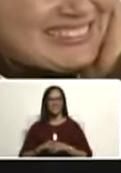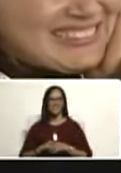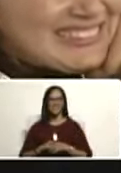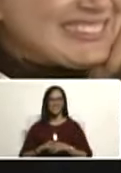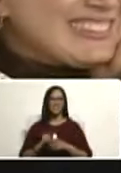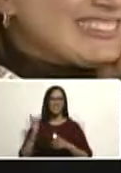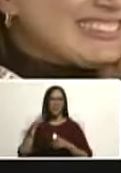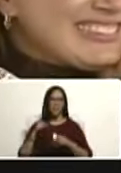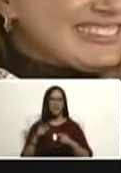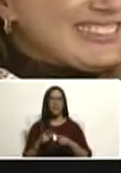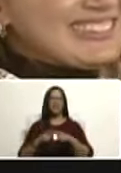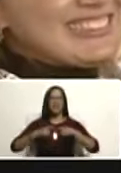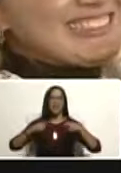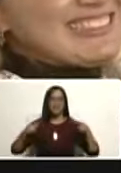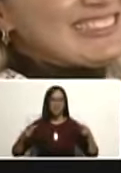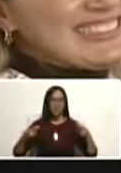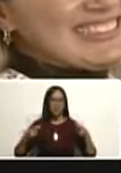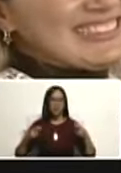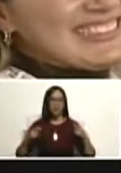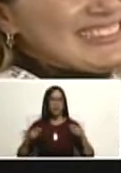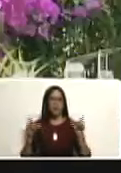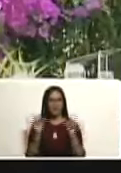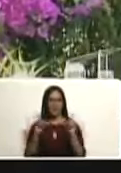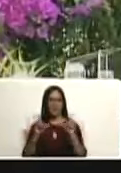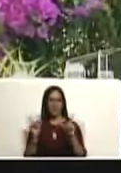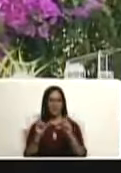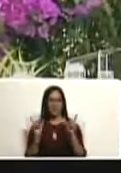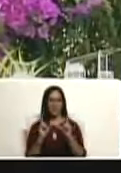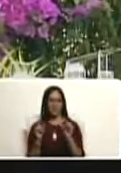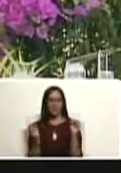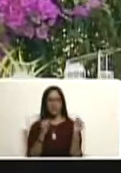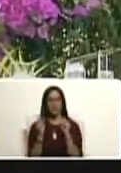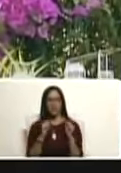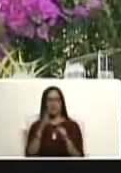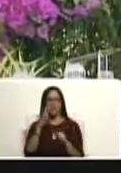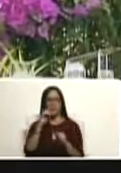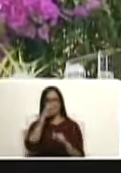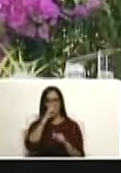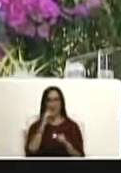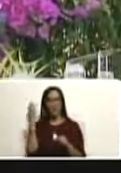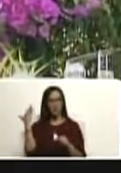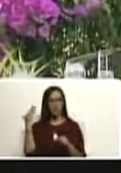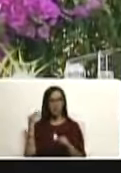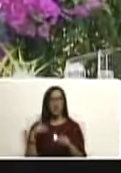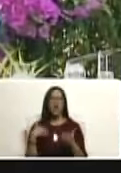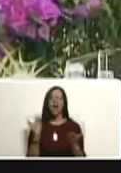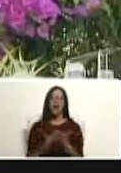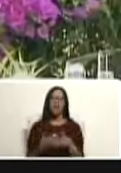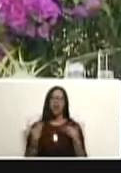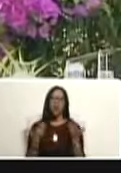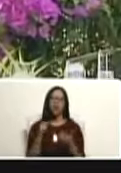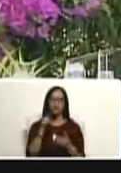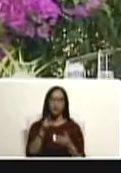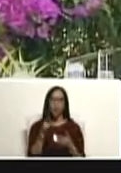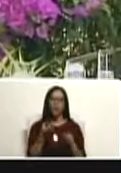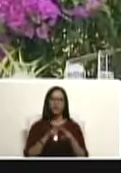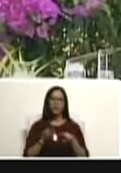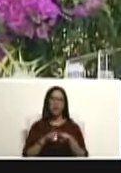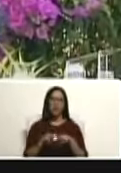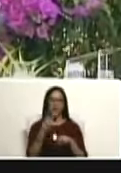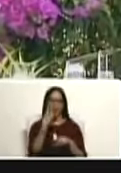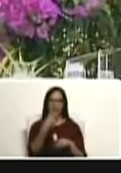También crecimos con el aparato de televisión. El debate que se daba hace 20 años era, ¿hasta cuándo tú vas a poner a tu niño a